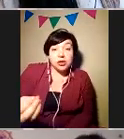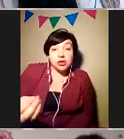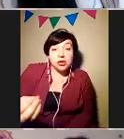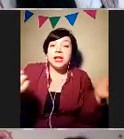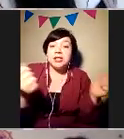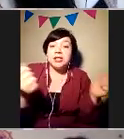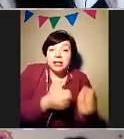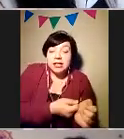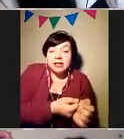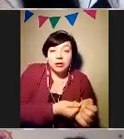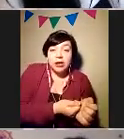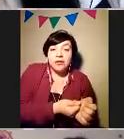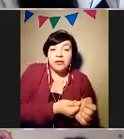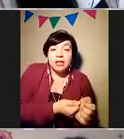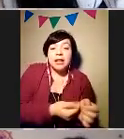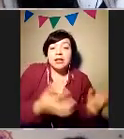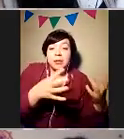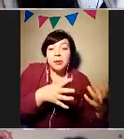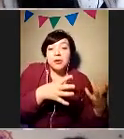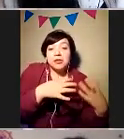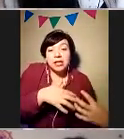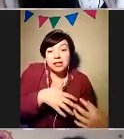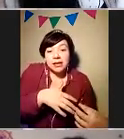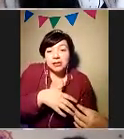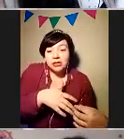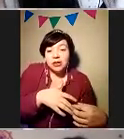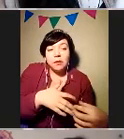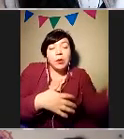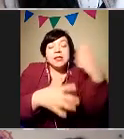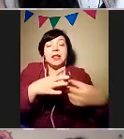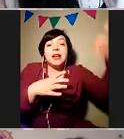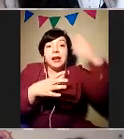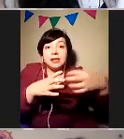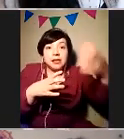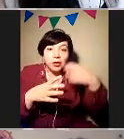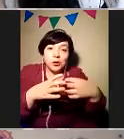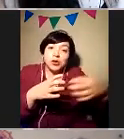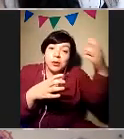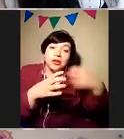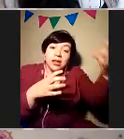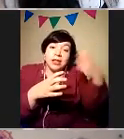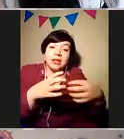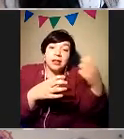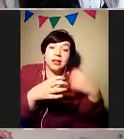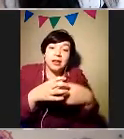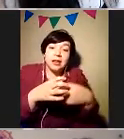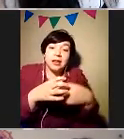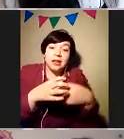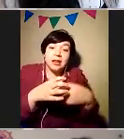eso es una construcción, y los medios de comunicación lo que están haciendo es reforzarla, y tomamos conciencia de eso, vamos a seguir siendo consumidores de